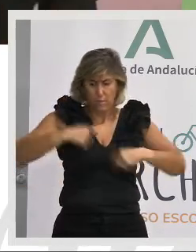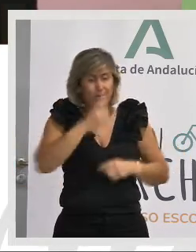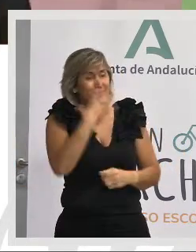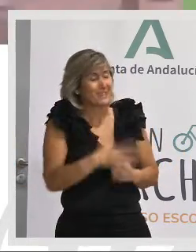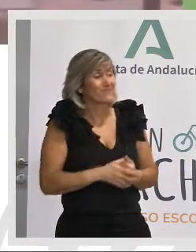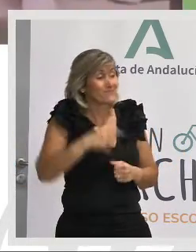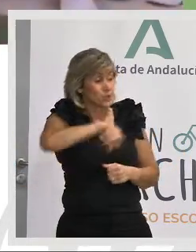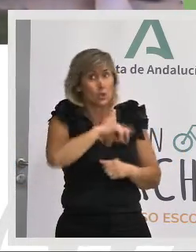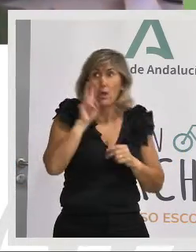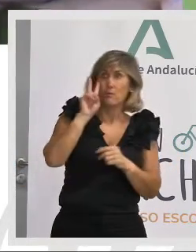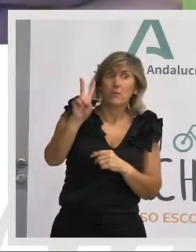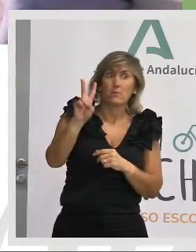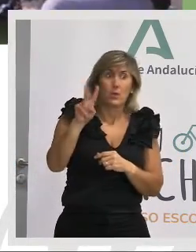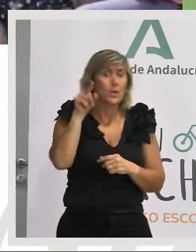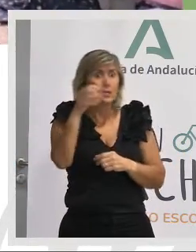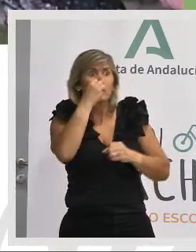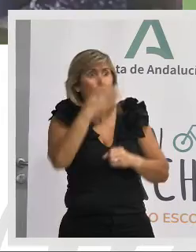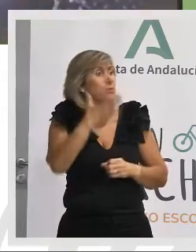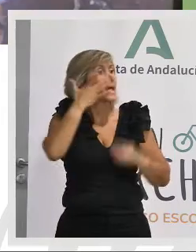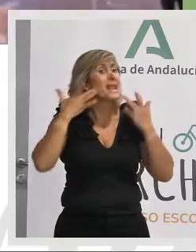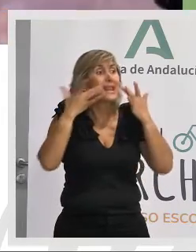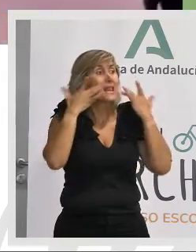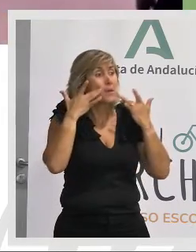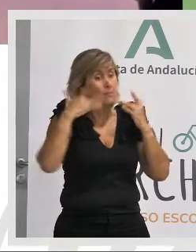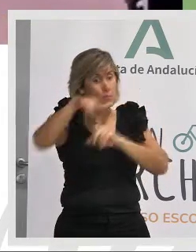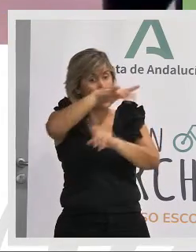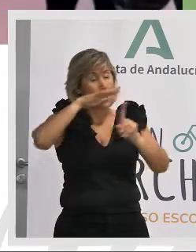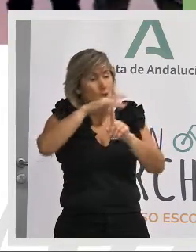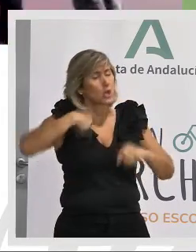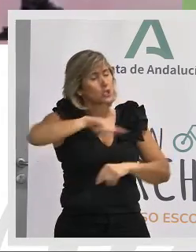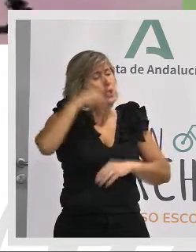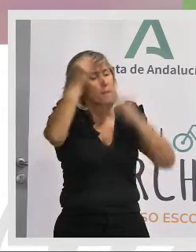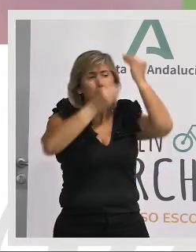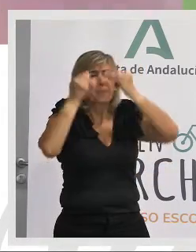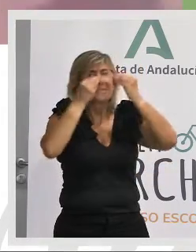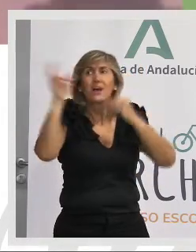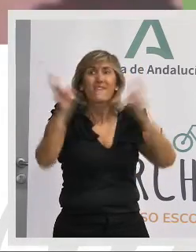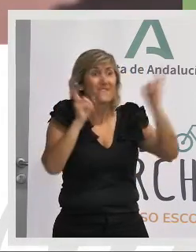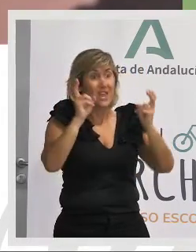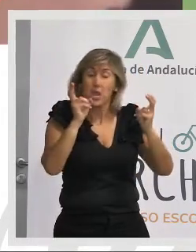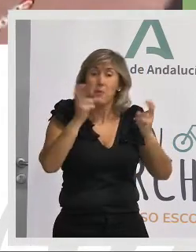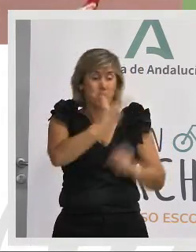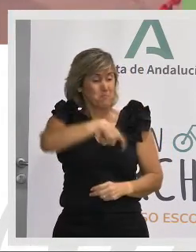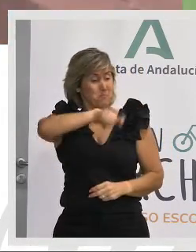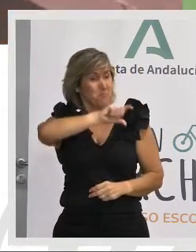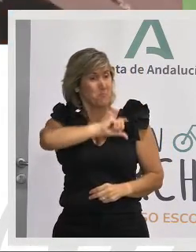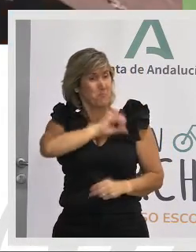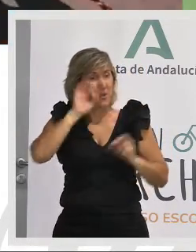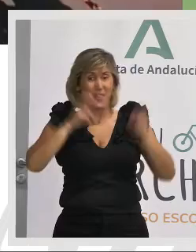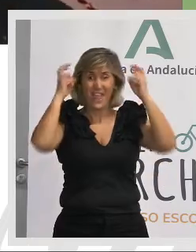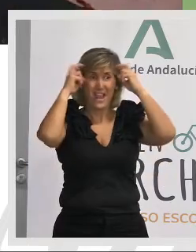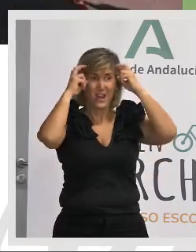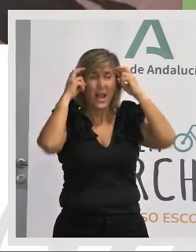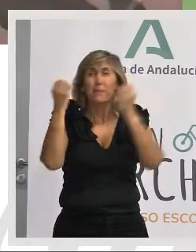Cuando supimos que era movilidad sostenible y lo ventajoso que puede llegar a ser, recibimos la visita de la policía local para aprender un poco más sobre